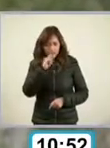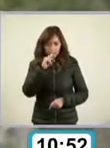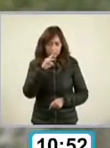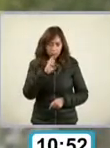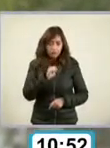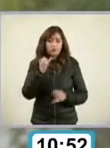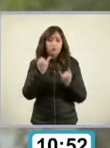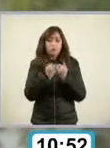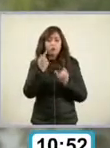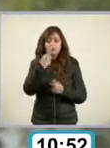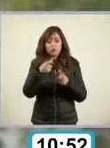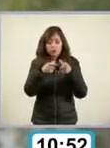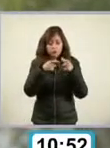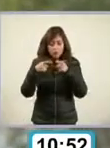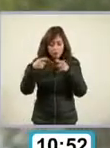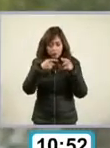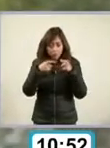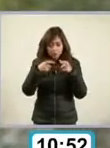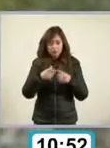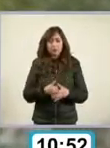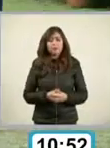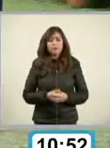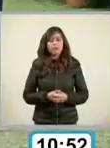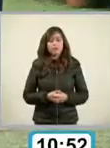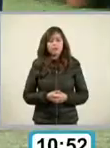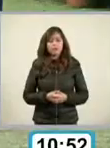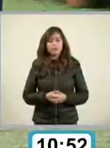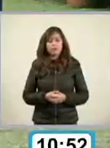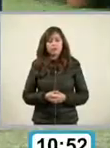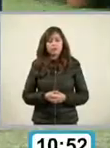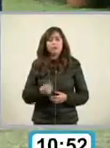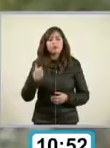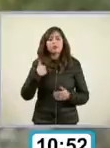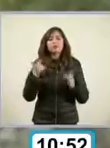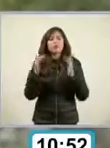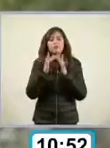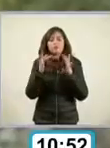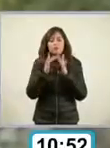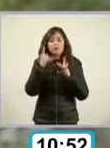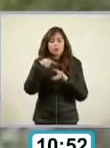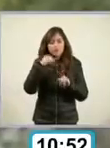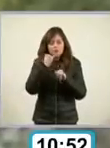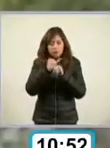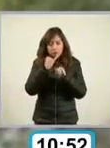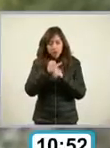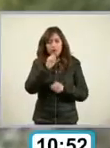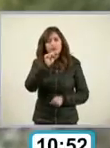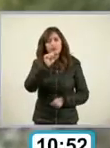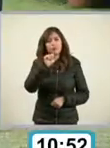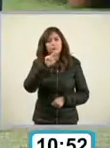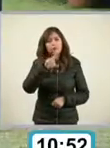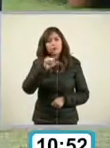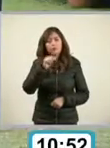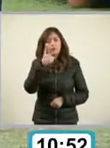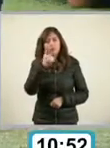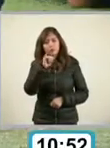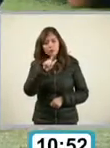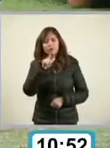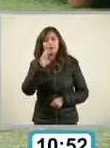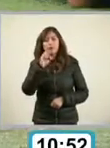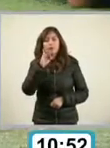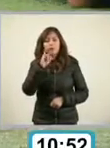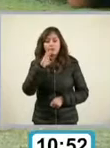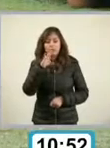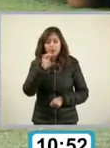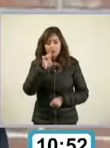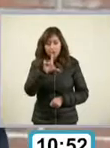si lo quieren en formato físico, me pueden conectar a través de las redes sociales como Sara Gil Oficial. Muy bien.